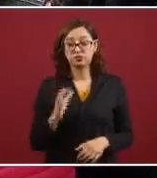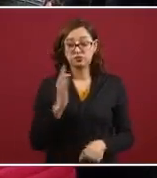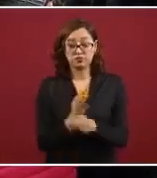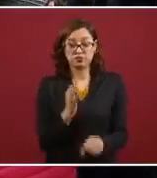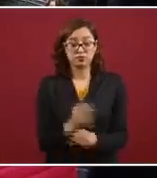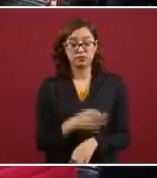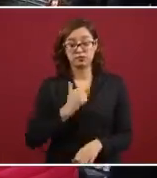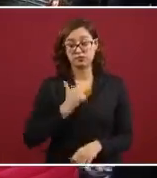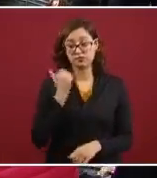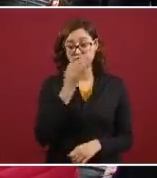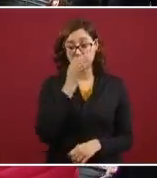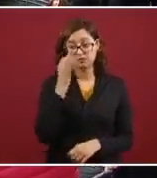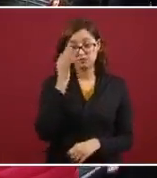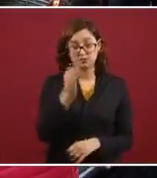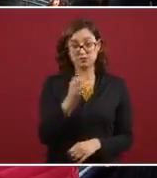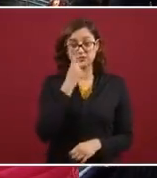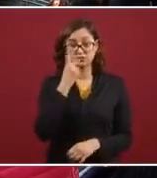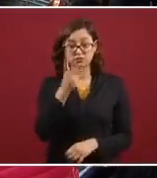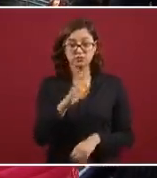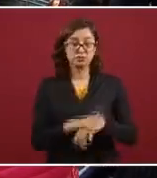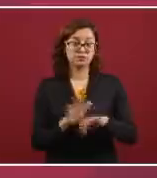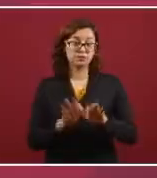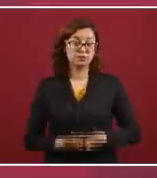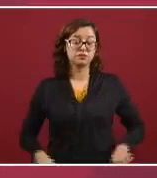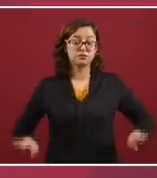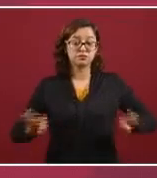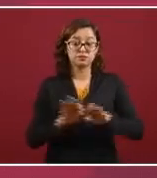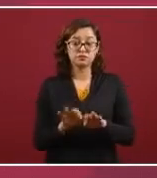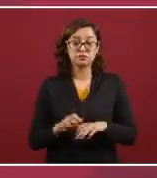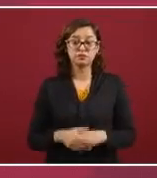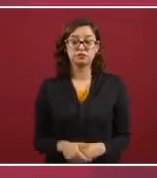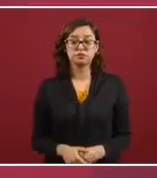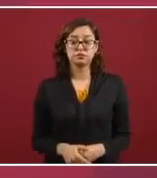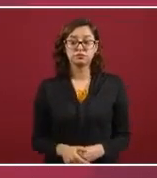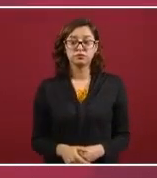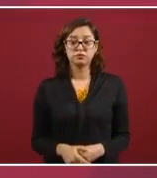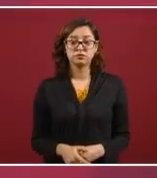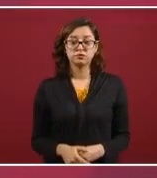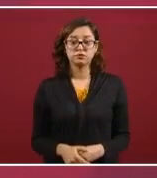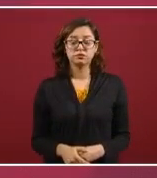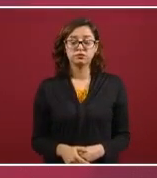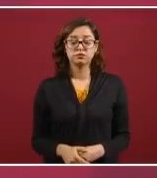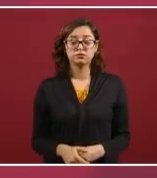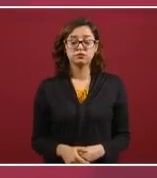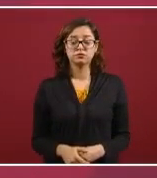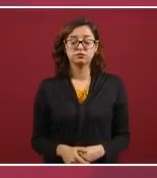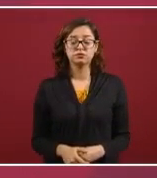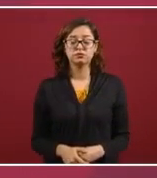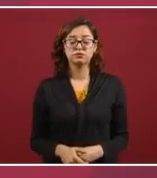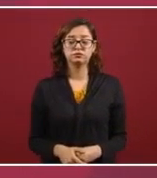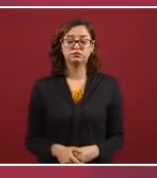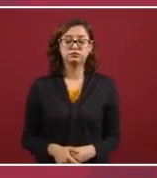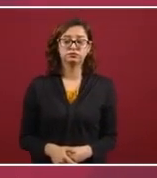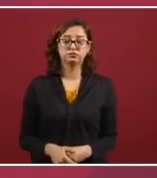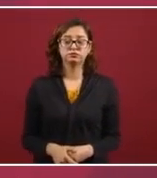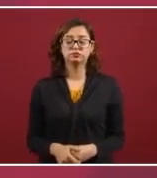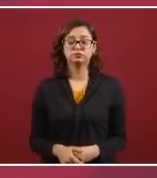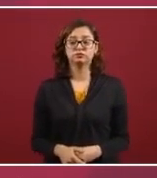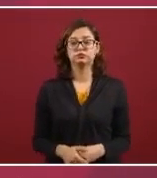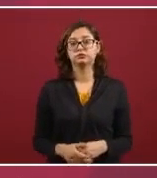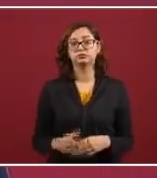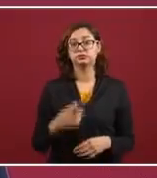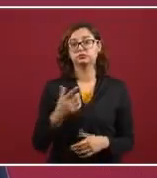porque esto es lo más importante, ¿sí? no solo la nota